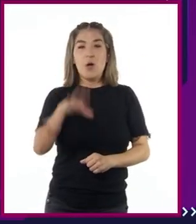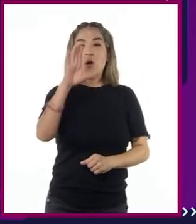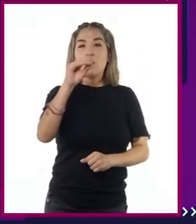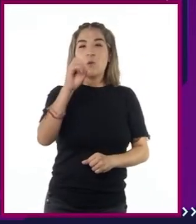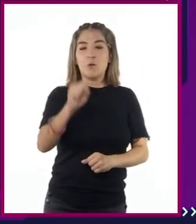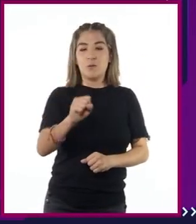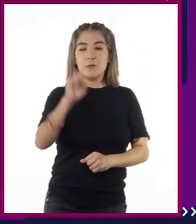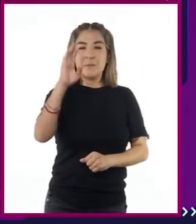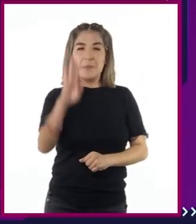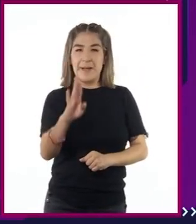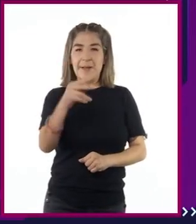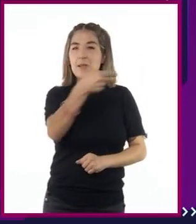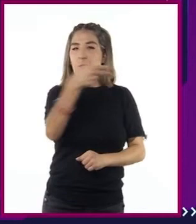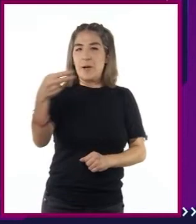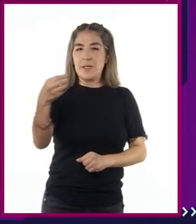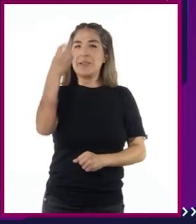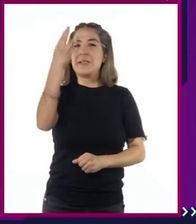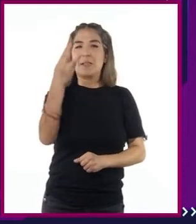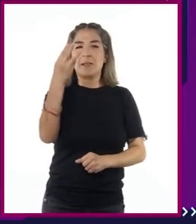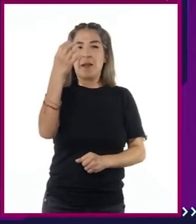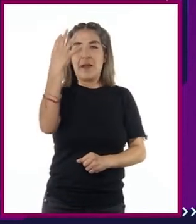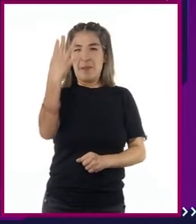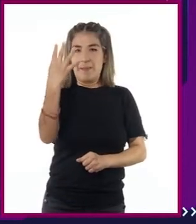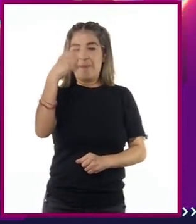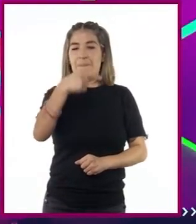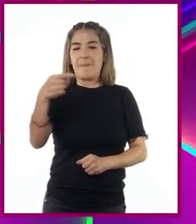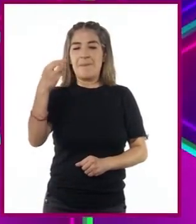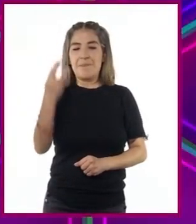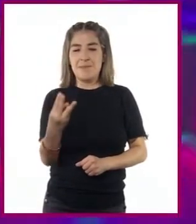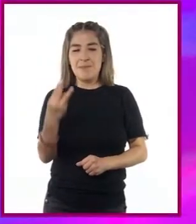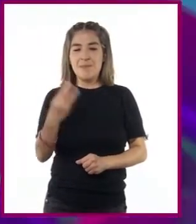de B es igual a 4/3.